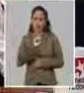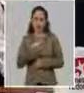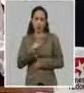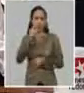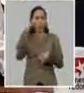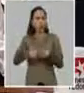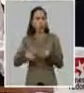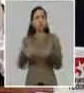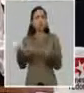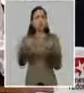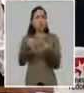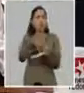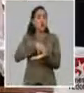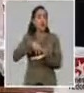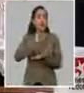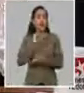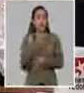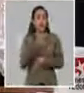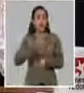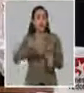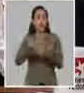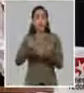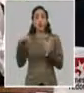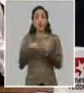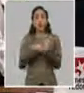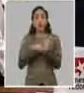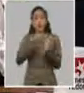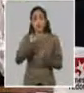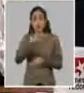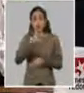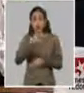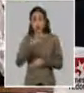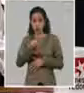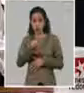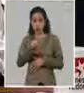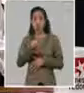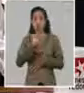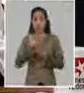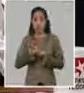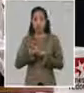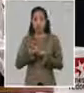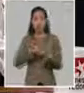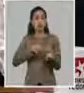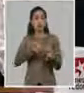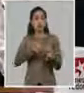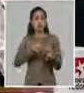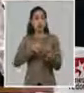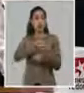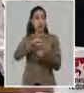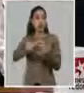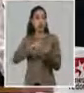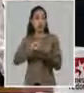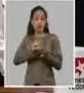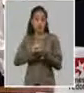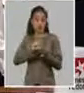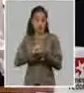unidades gastronómicas, hoy están funcionando 2.741 unidades. Se acogieron a la modalidad, un cambio de un servicio que